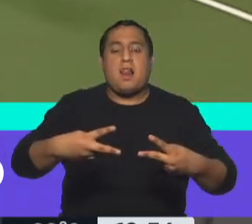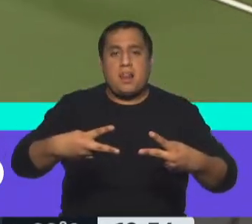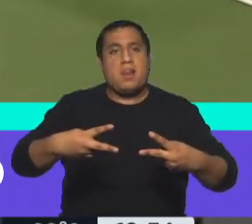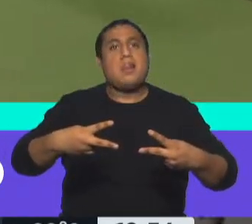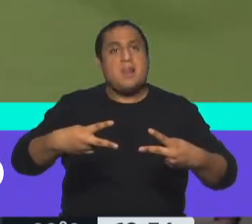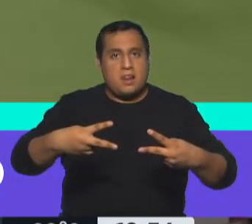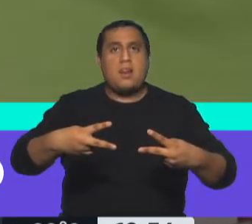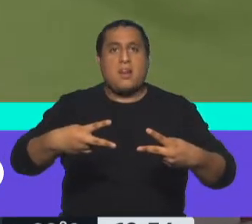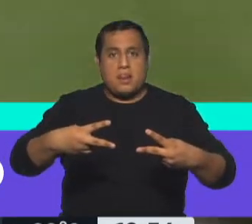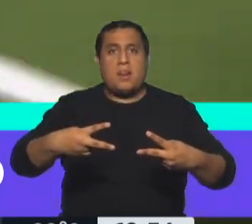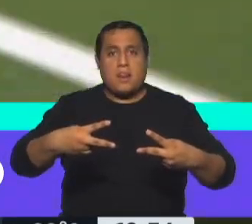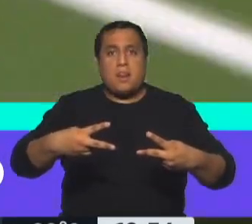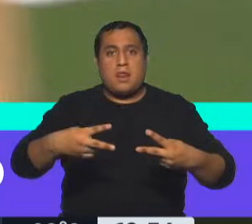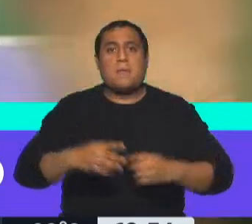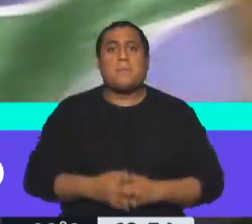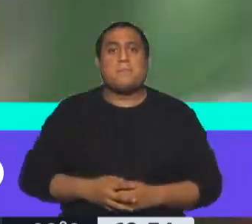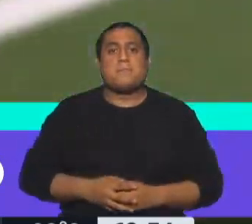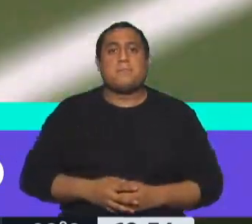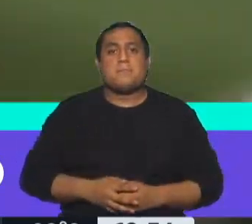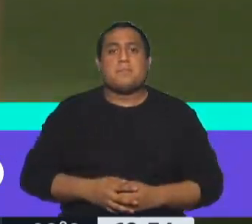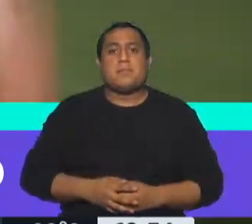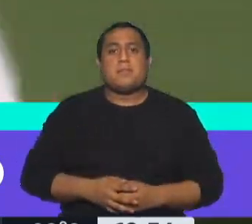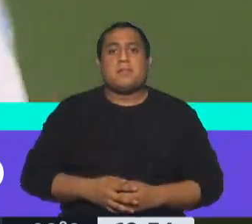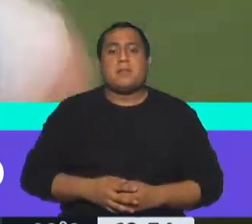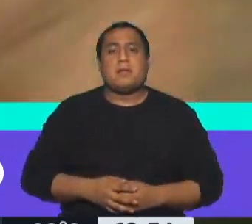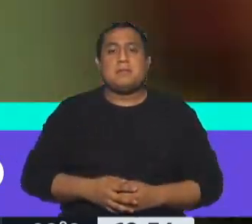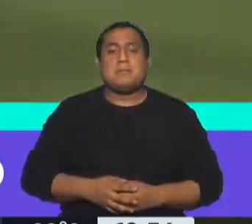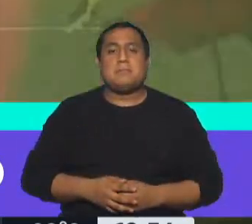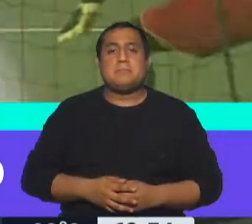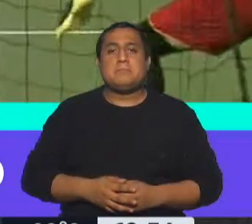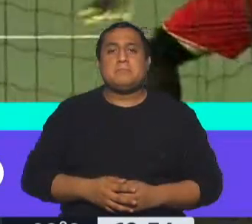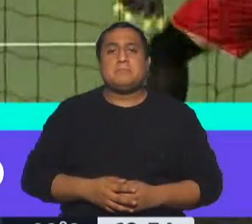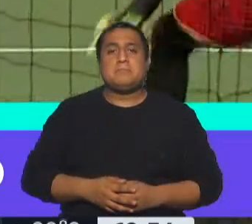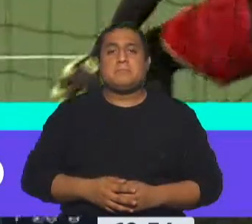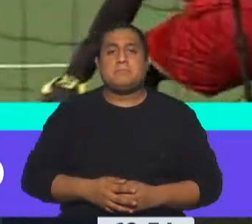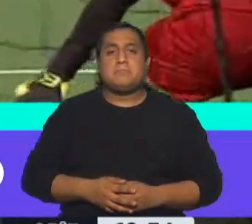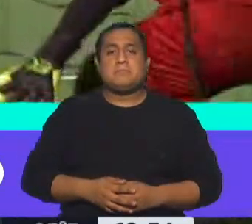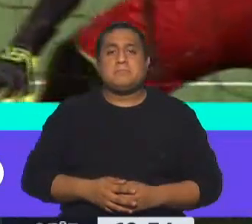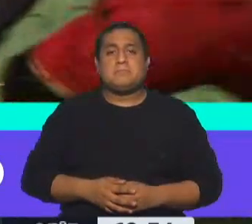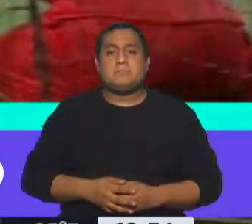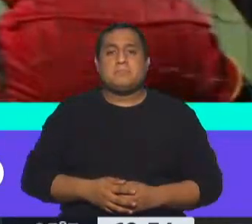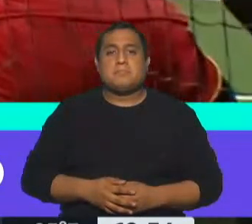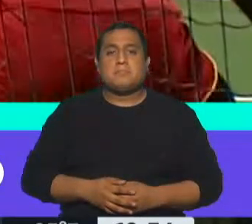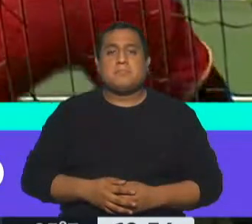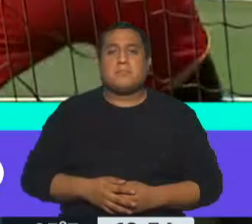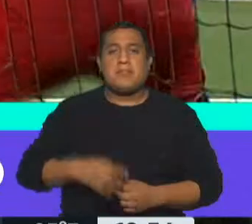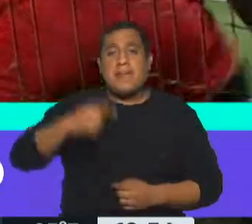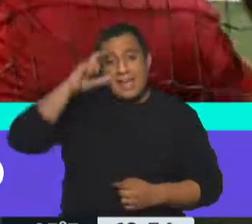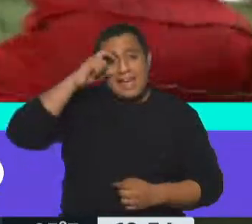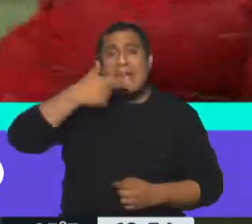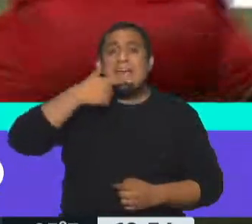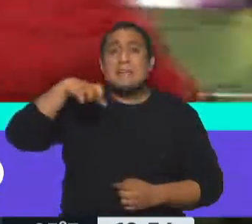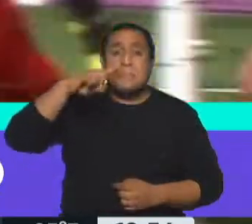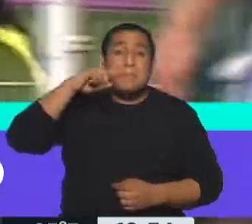logrando el pase a esta instancia después de Maxi Espinillo. En esa primera